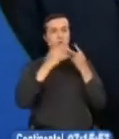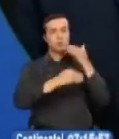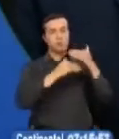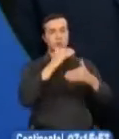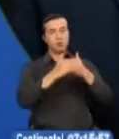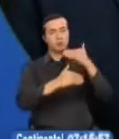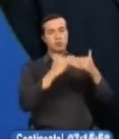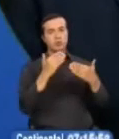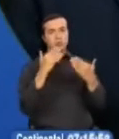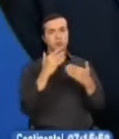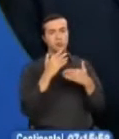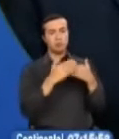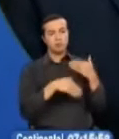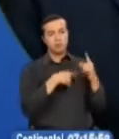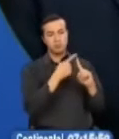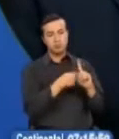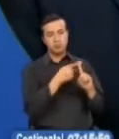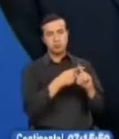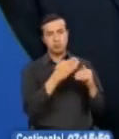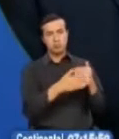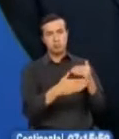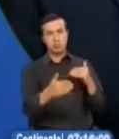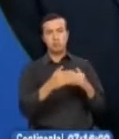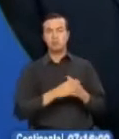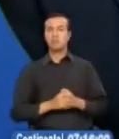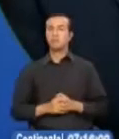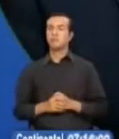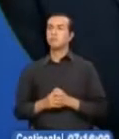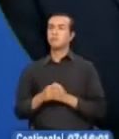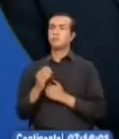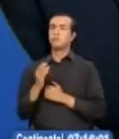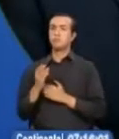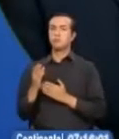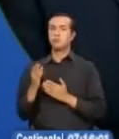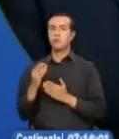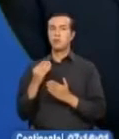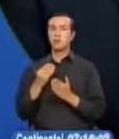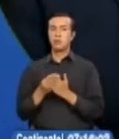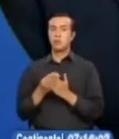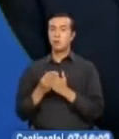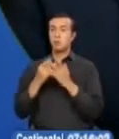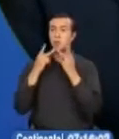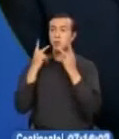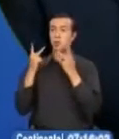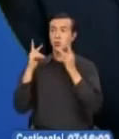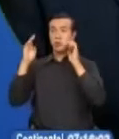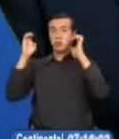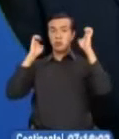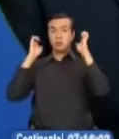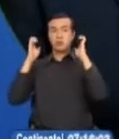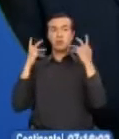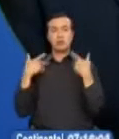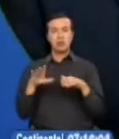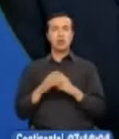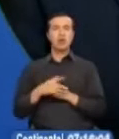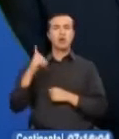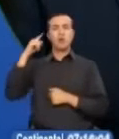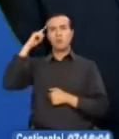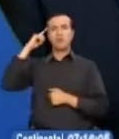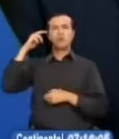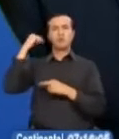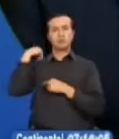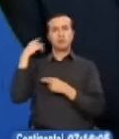para los próximos meses bueno en el cerco y las compras públicas de estratégicas son una política de estado